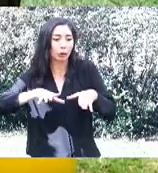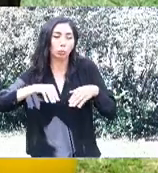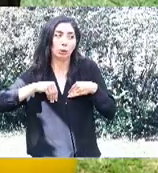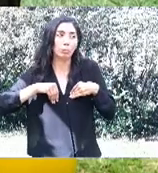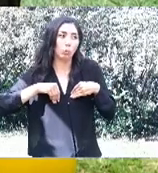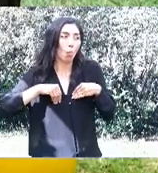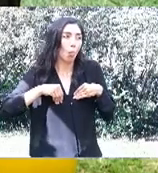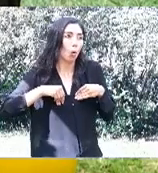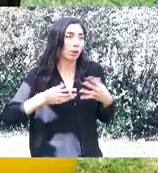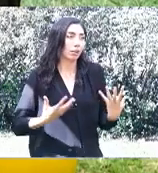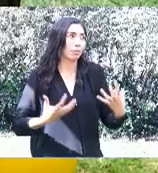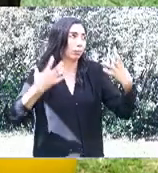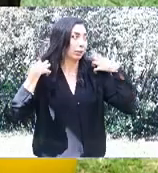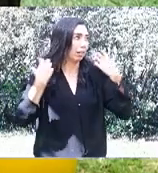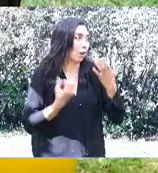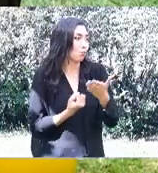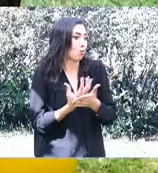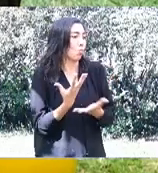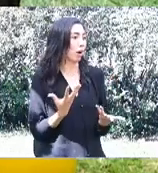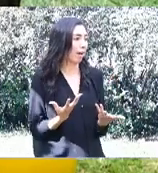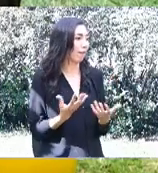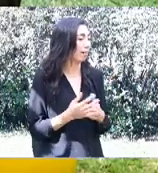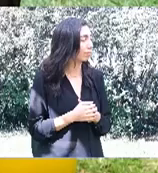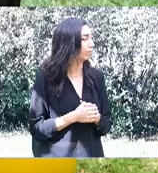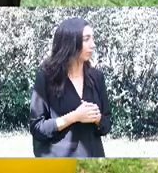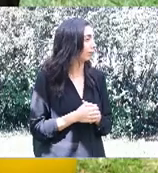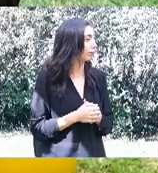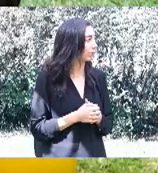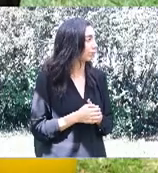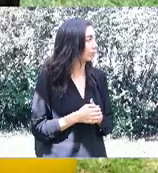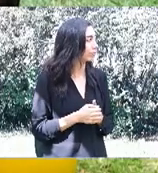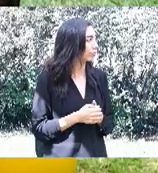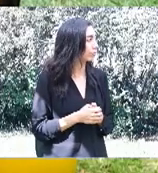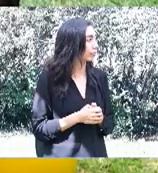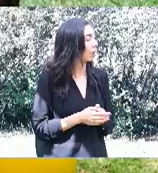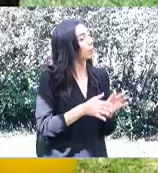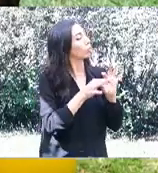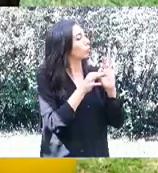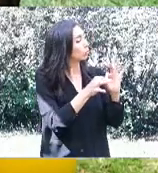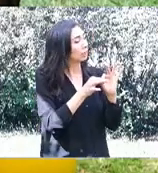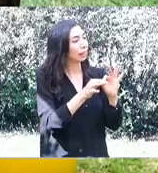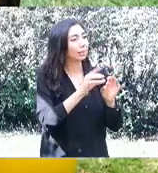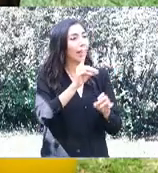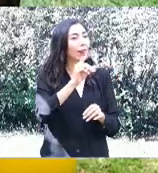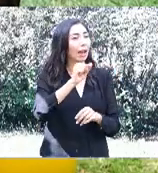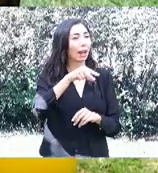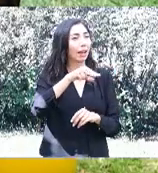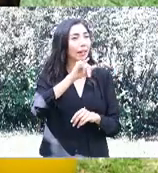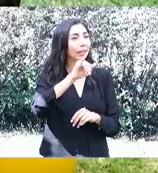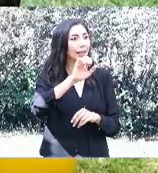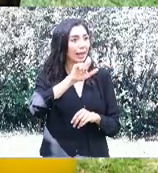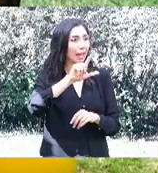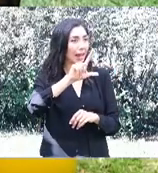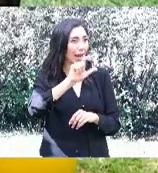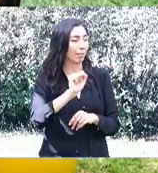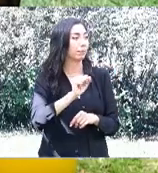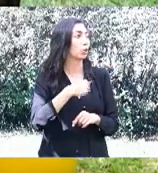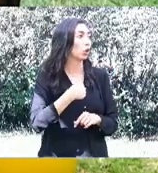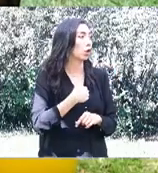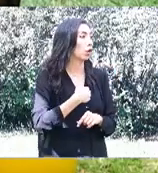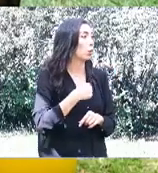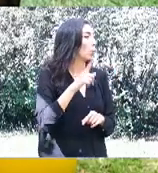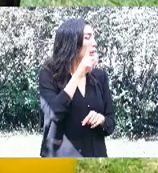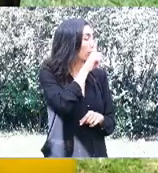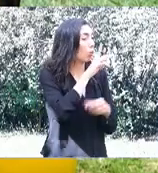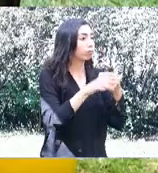como nueva eh esta nueva Arista de nuestra identidad Muchas gracias Daniela y solo me despido comentándoles de que también